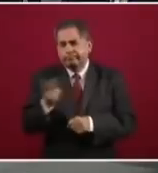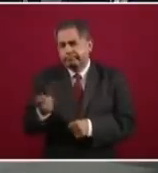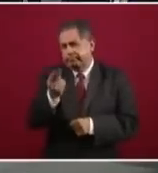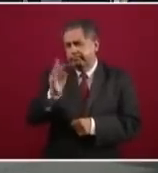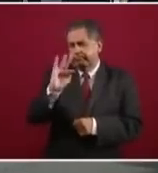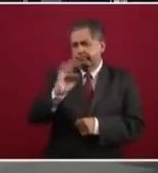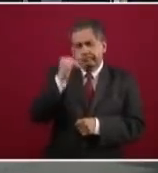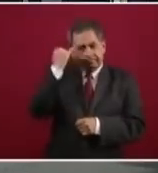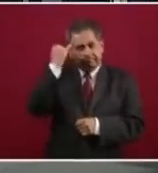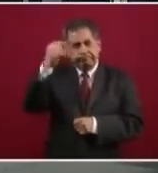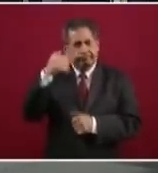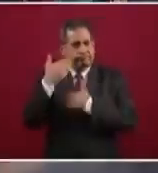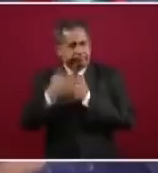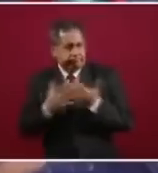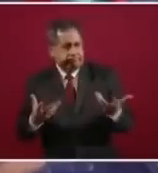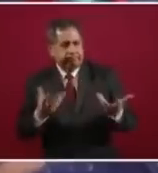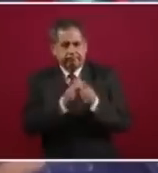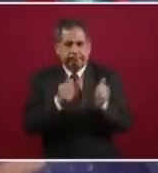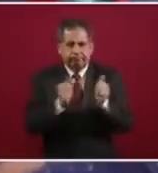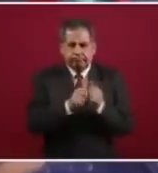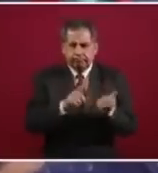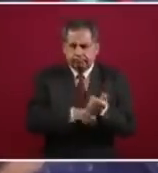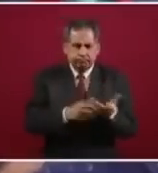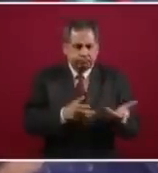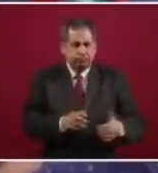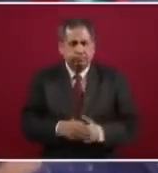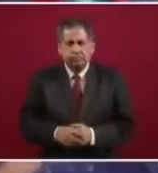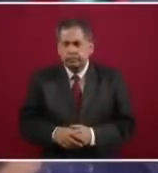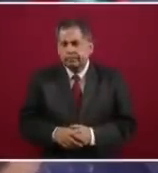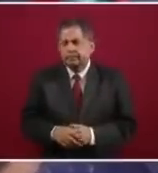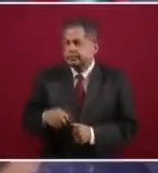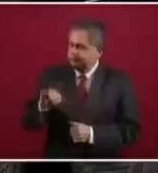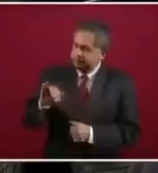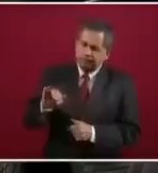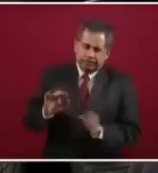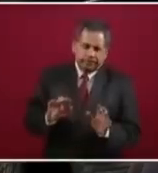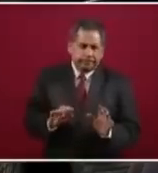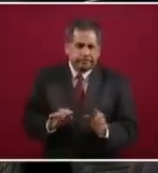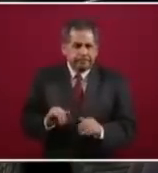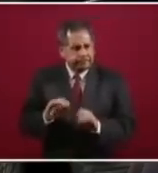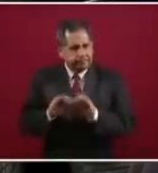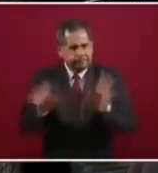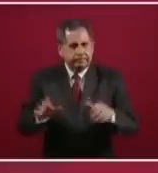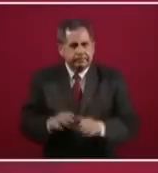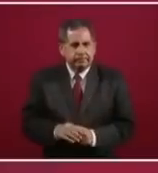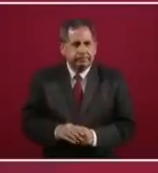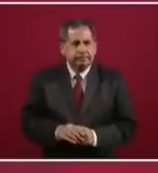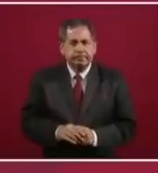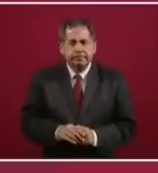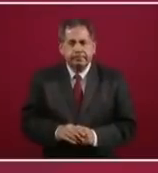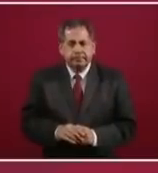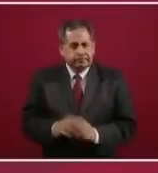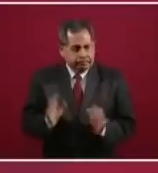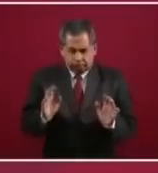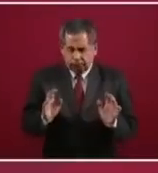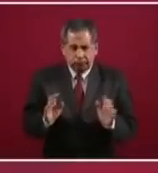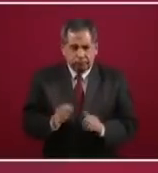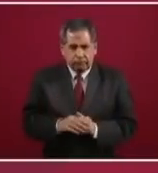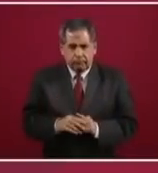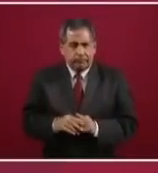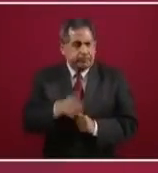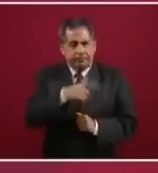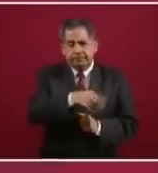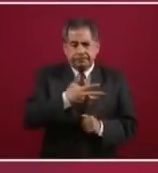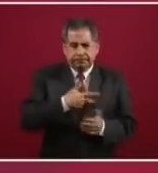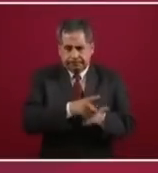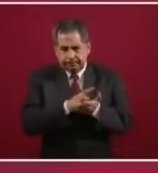tendría la intención de reunirse con familiares. Sí, se necesita, sí, y claro, porque ellos tienen